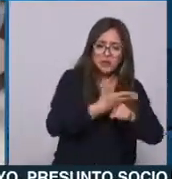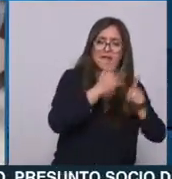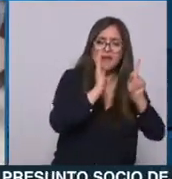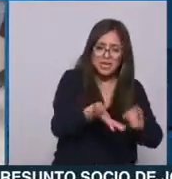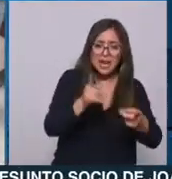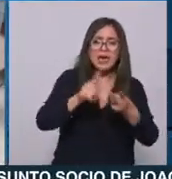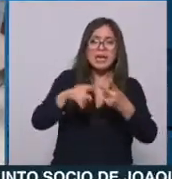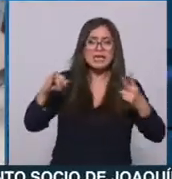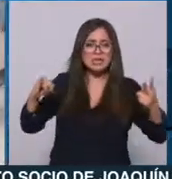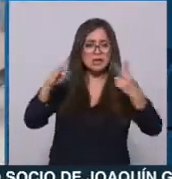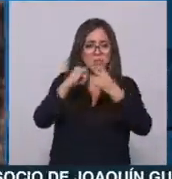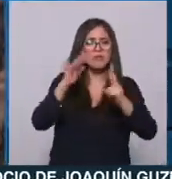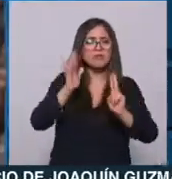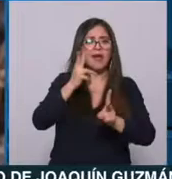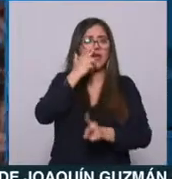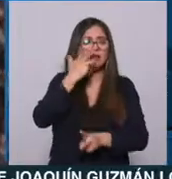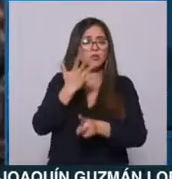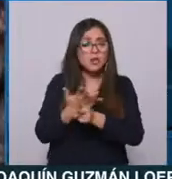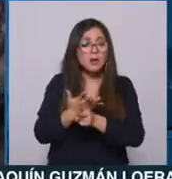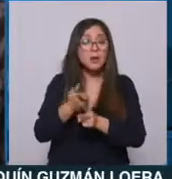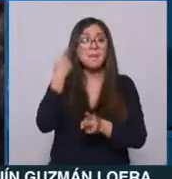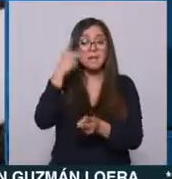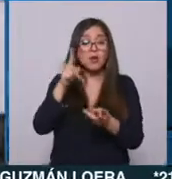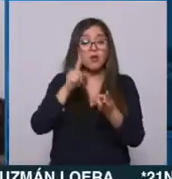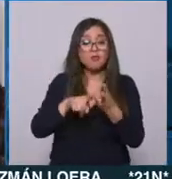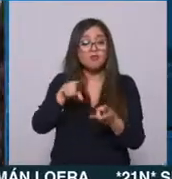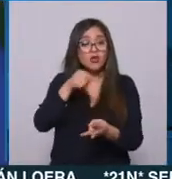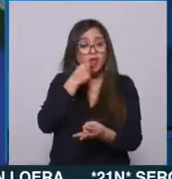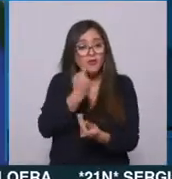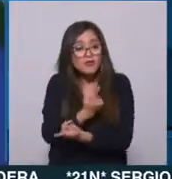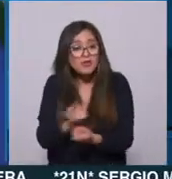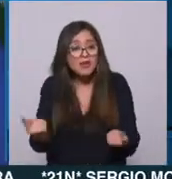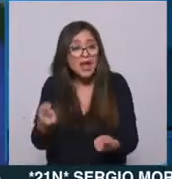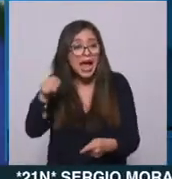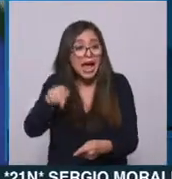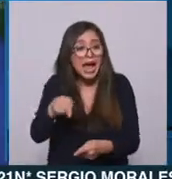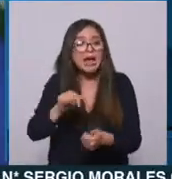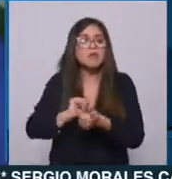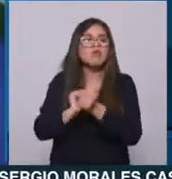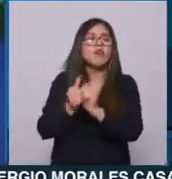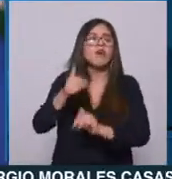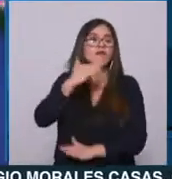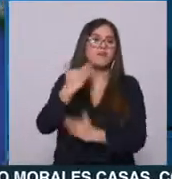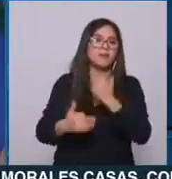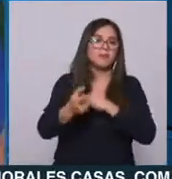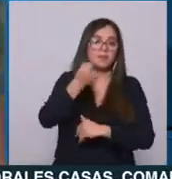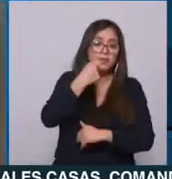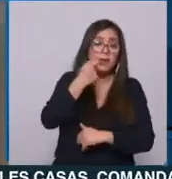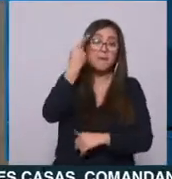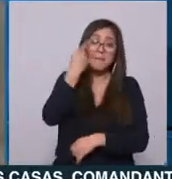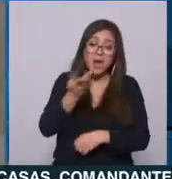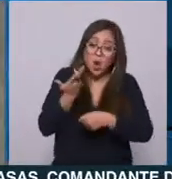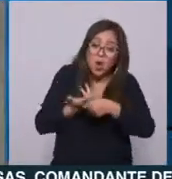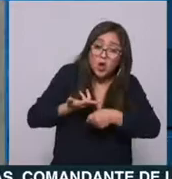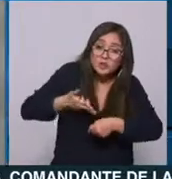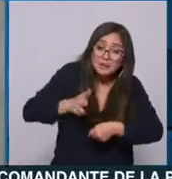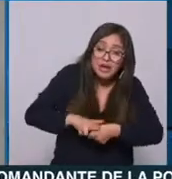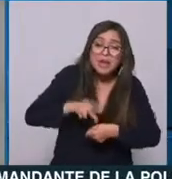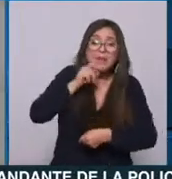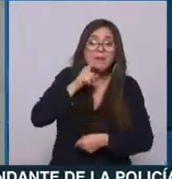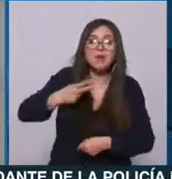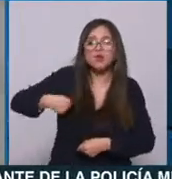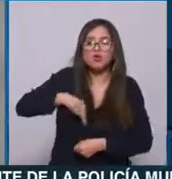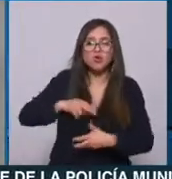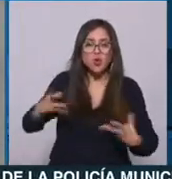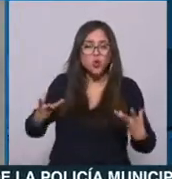todos los hospitales, excepto en las fases pediátricas, es quizá donde puede ocurrir esto. Mas, sin embargo, los hospitales y los compañeros con los que nosotros